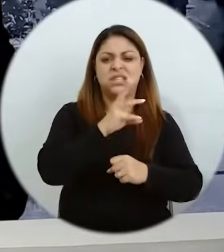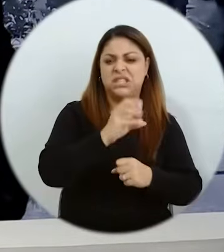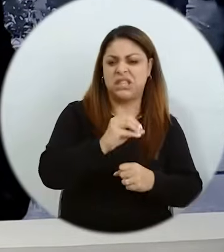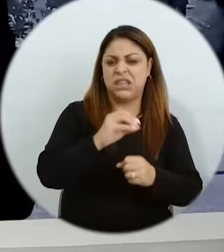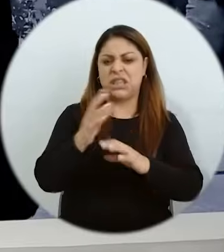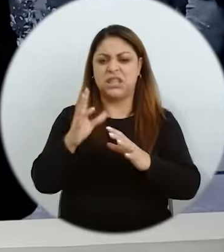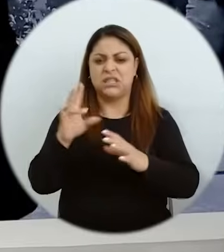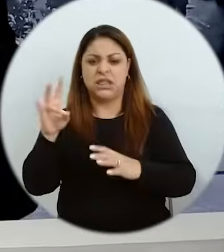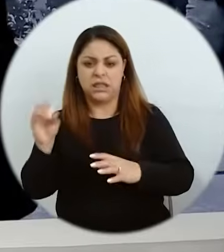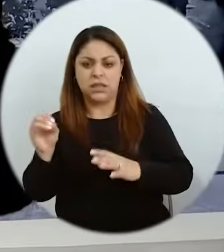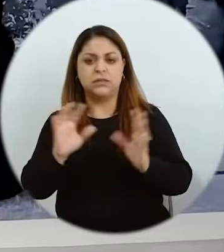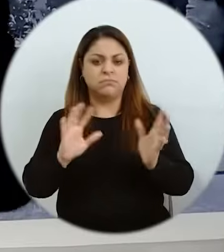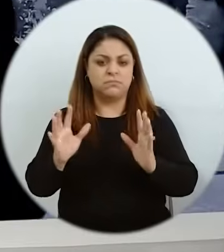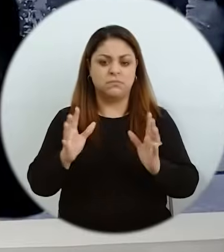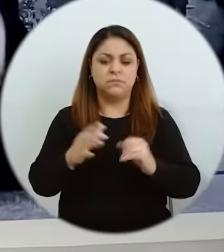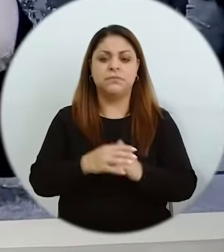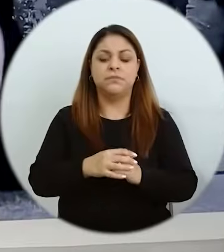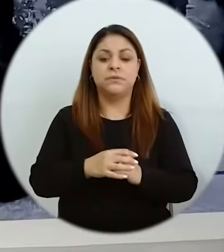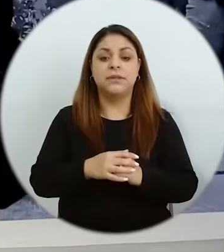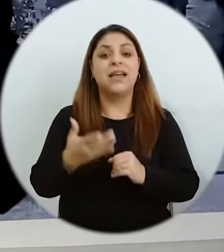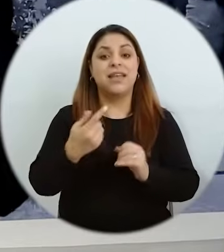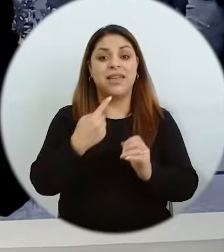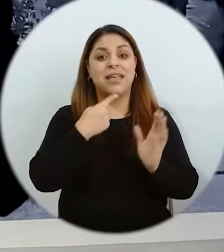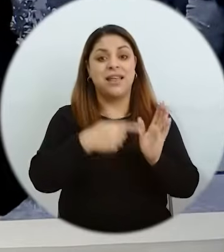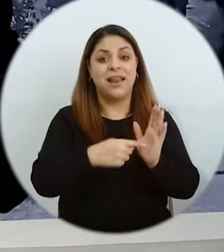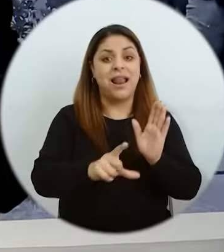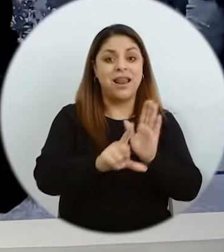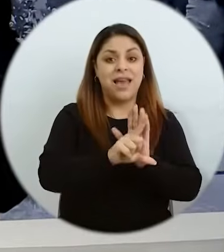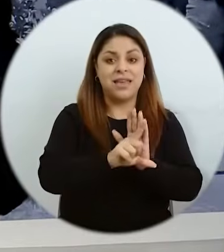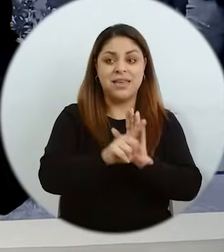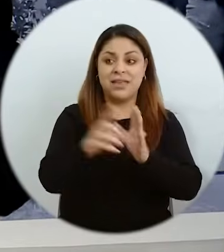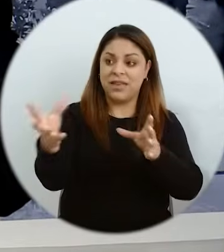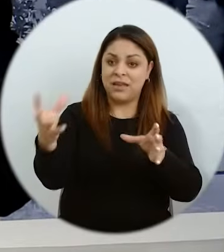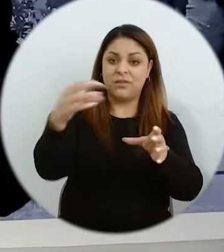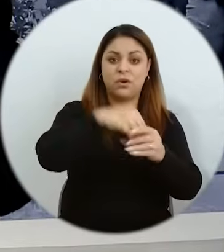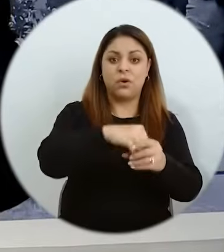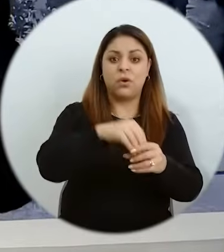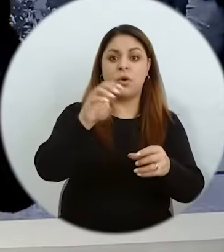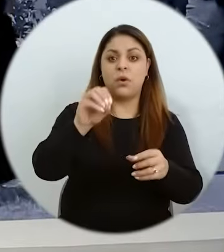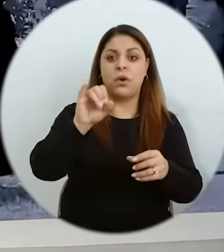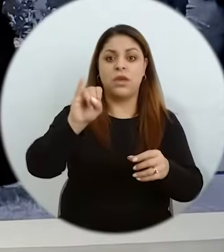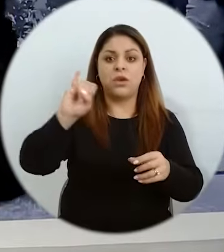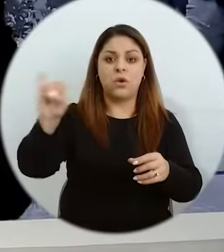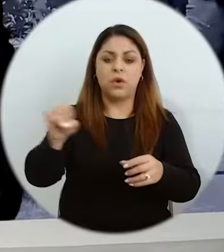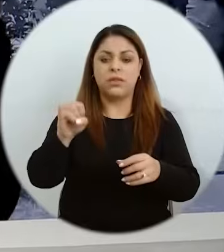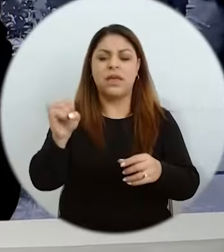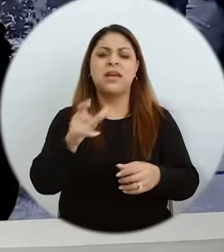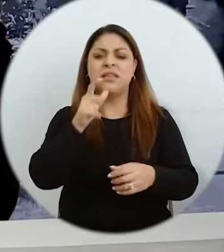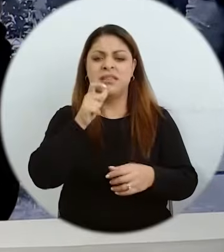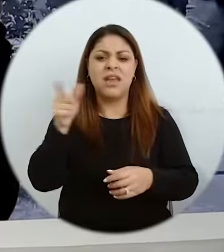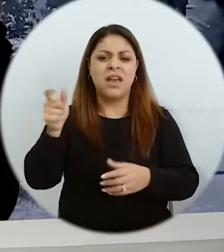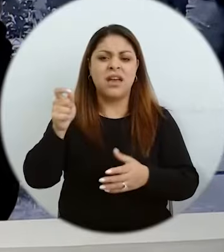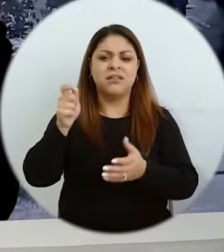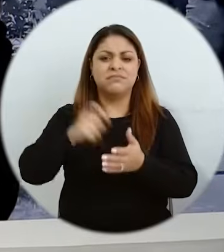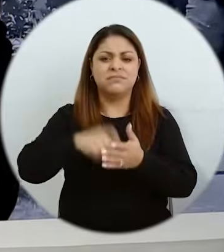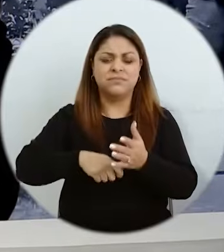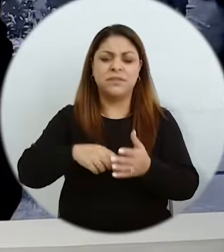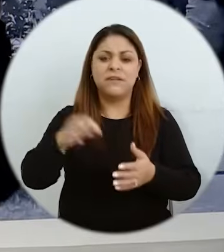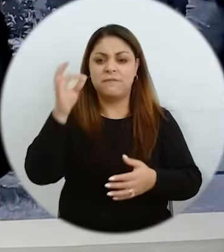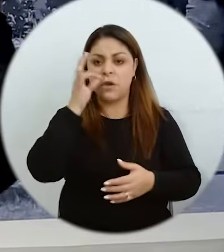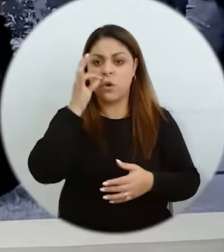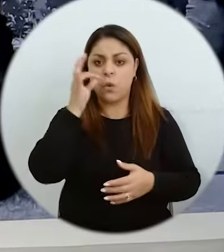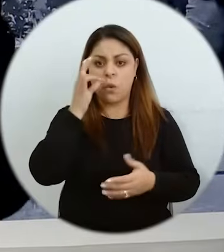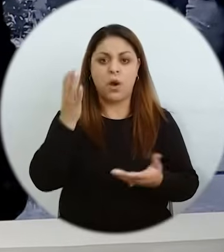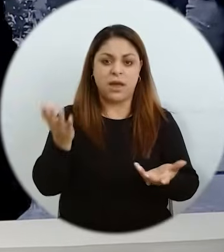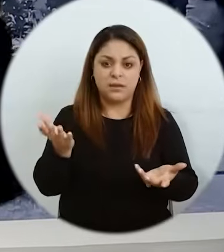70. Tanto que la ley que introdujo el organismo fue vetada por don José Figueres. Y